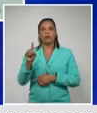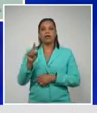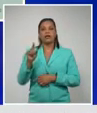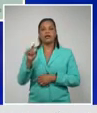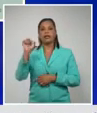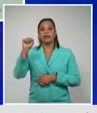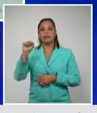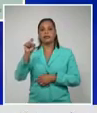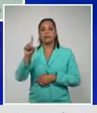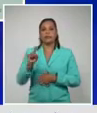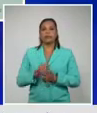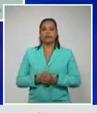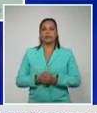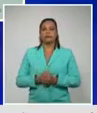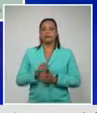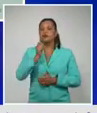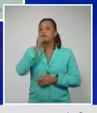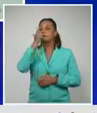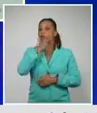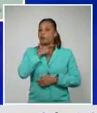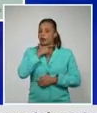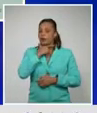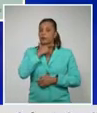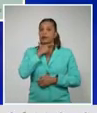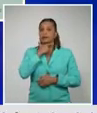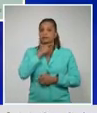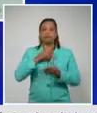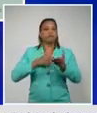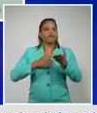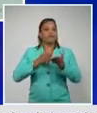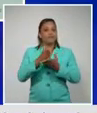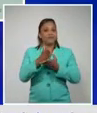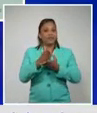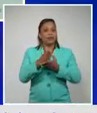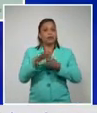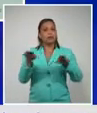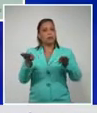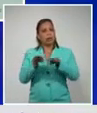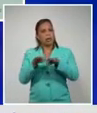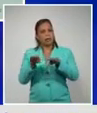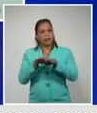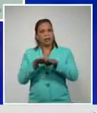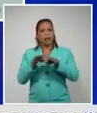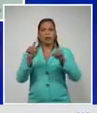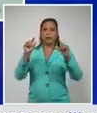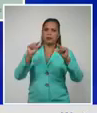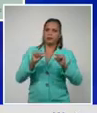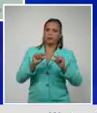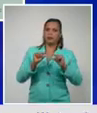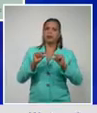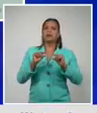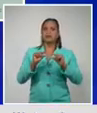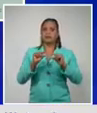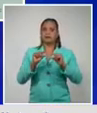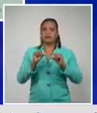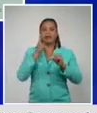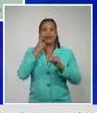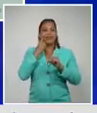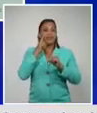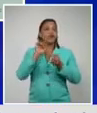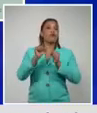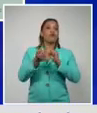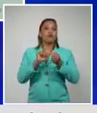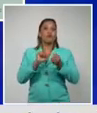Ávila, manteniendo unas cifras estables, reducidas, que evidencian control de la